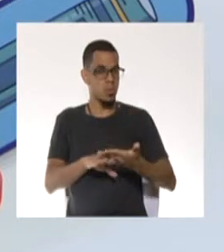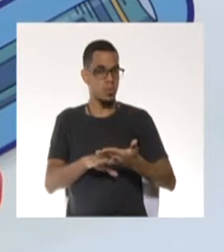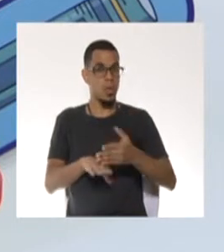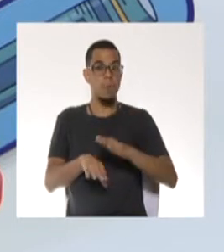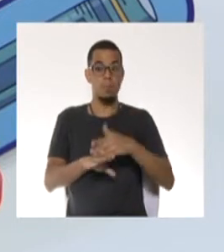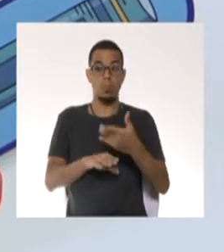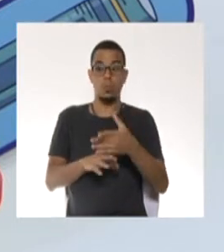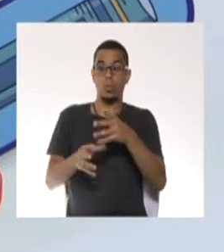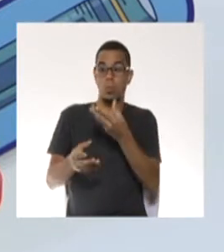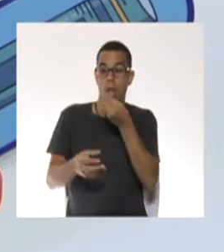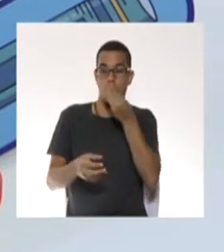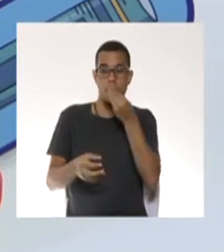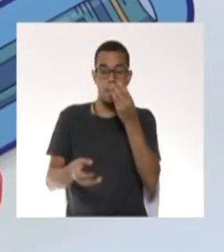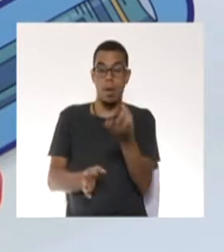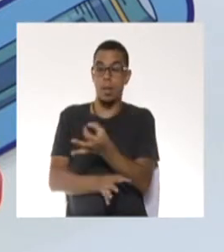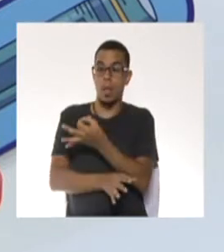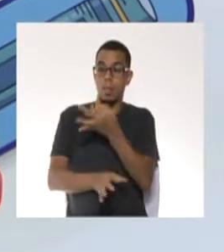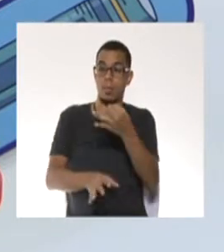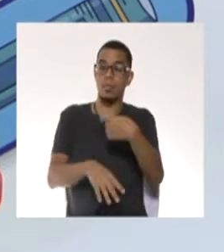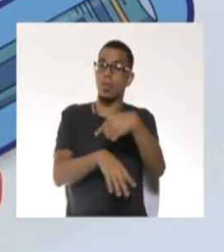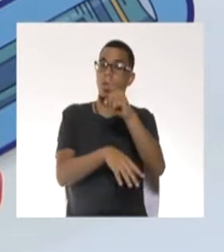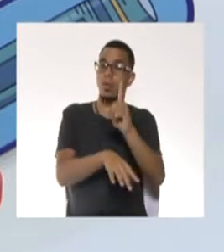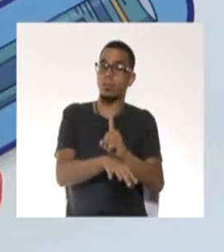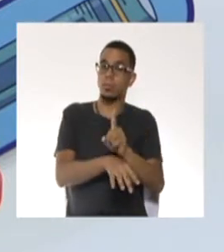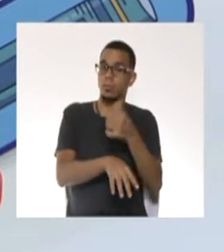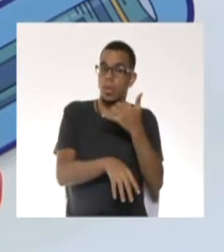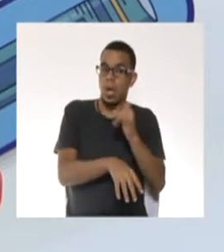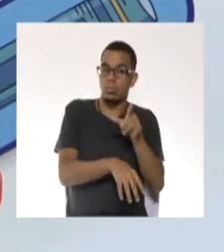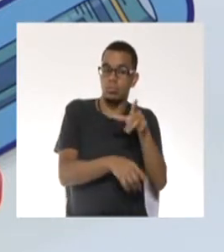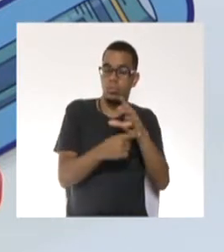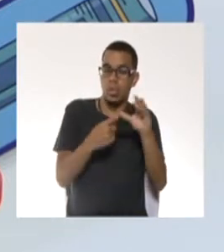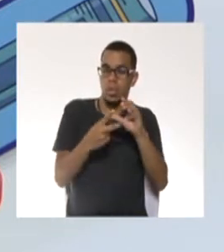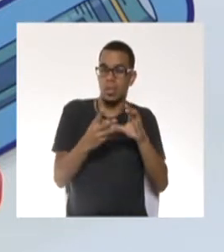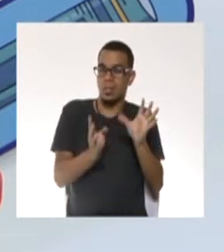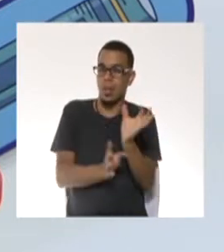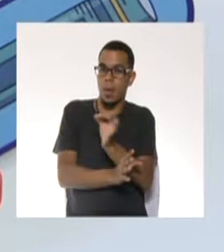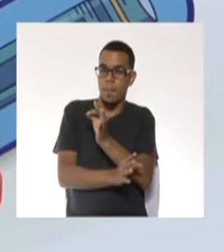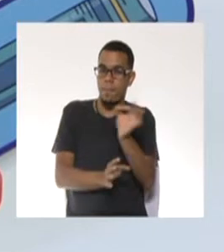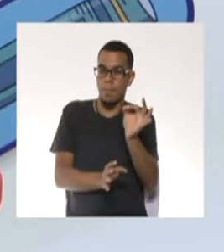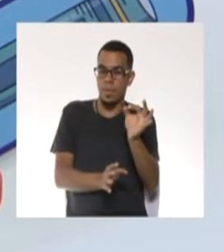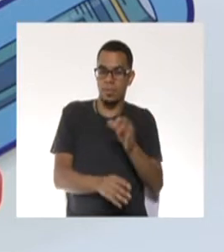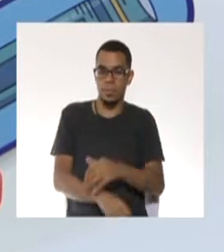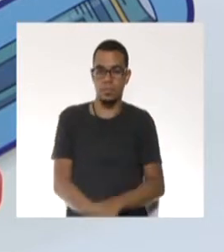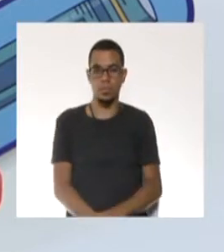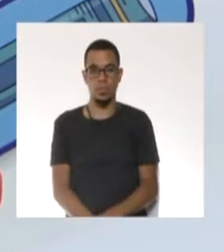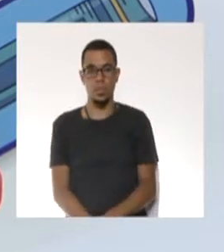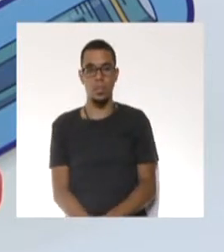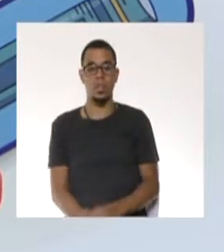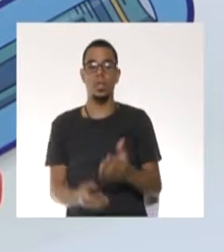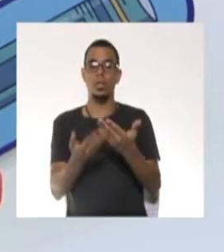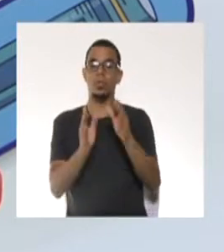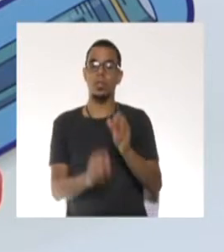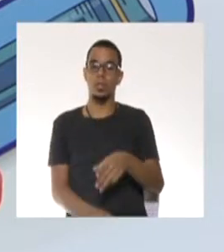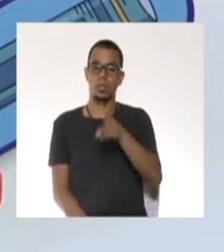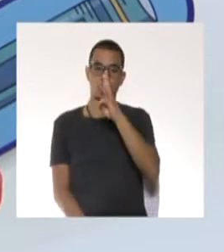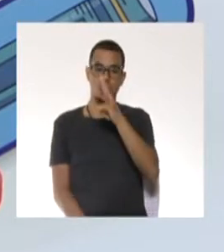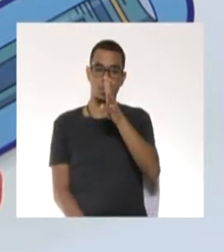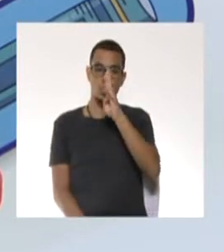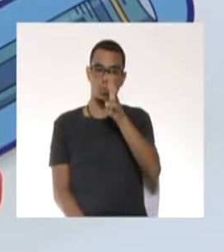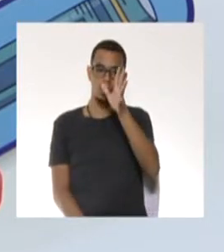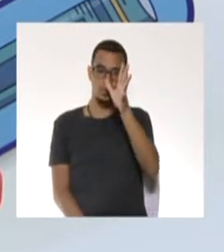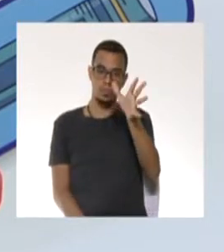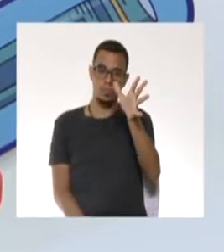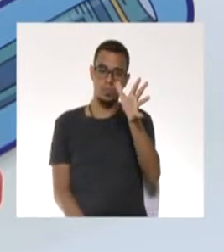primera mano y van a conservar todos sus nutrientes. Mis chicos de tercero, cuarto y quinto año, vamos a